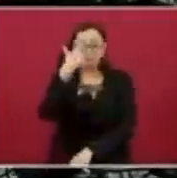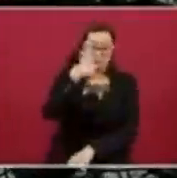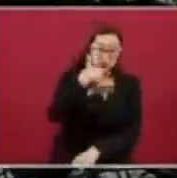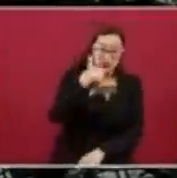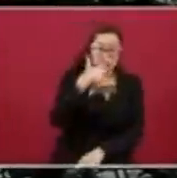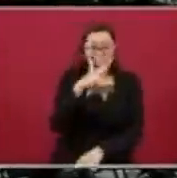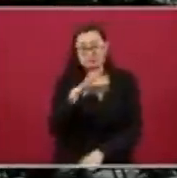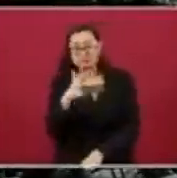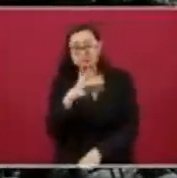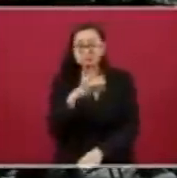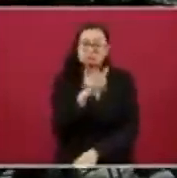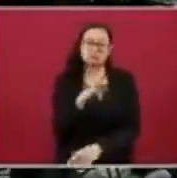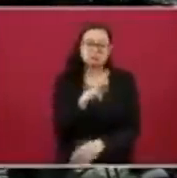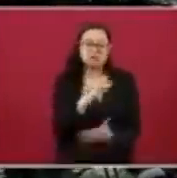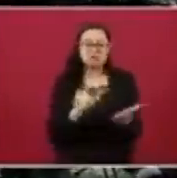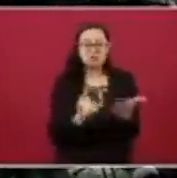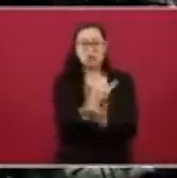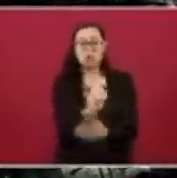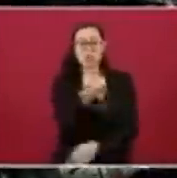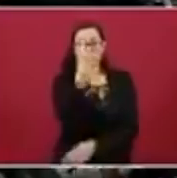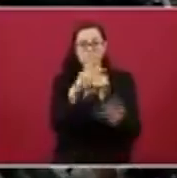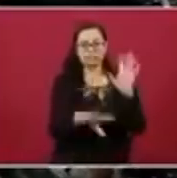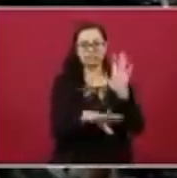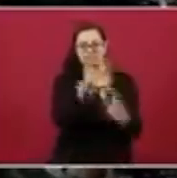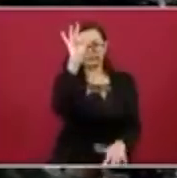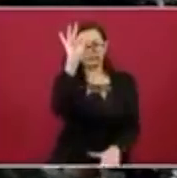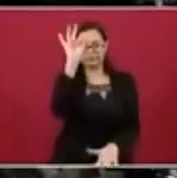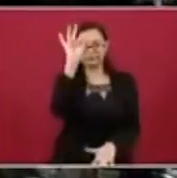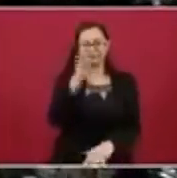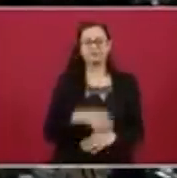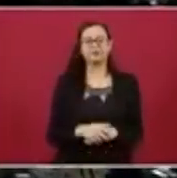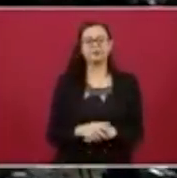la decisión que